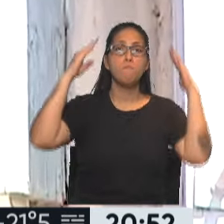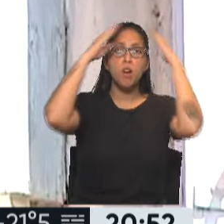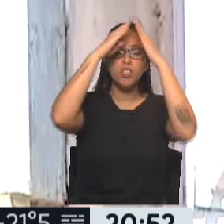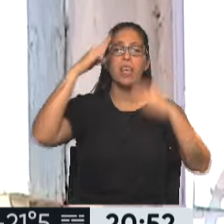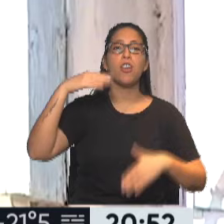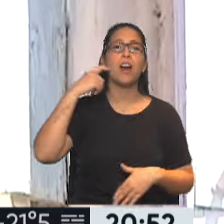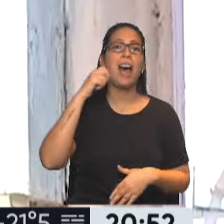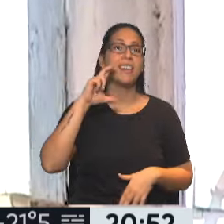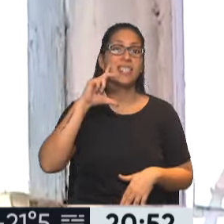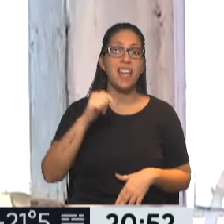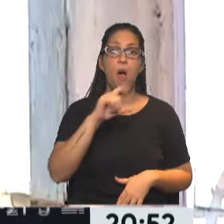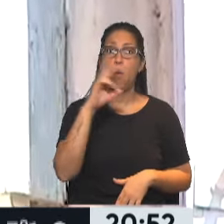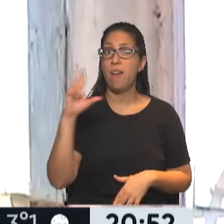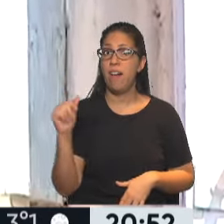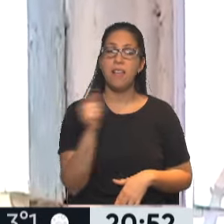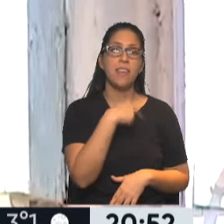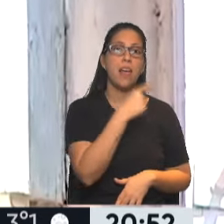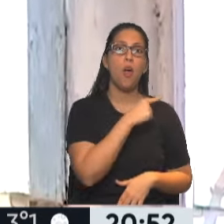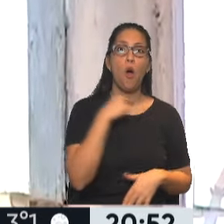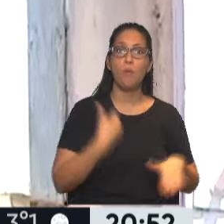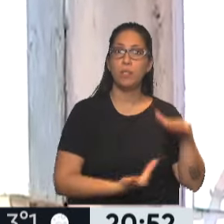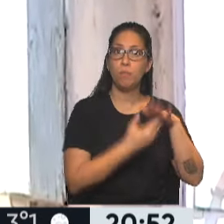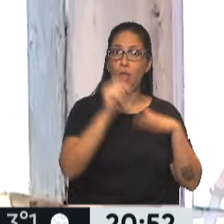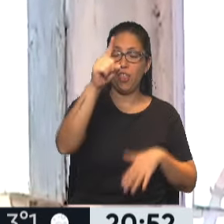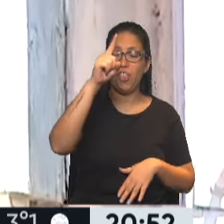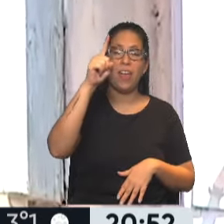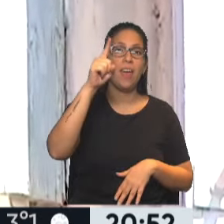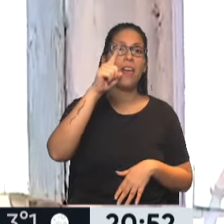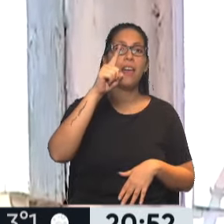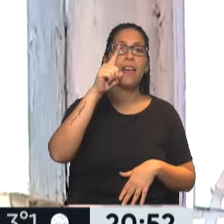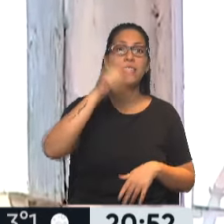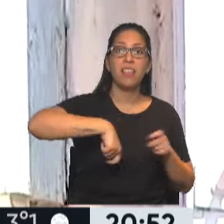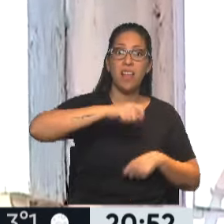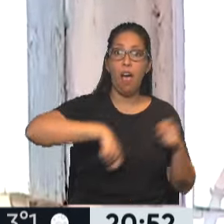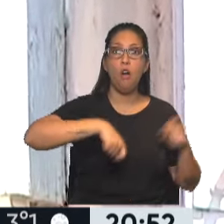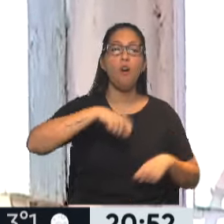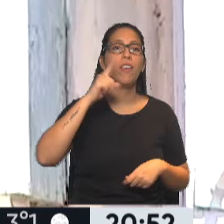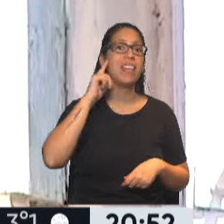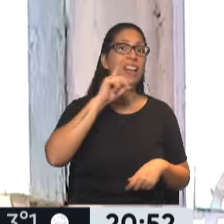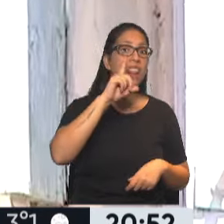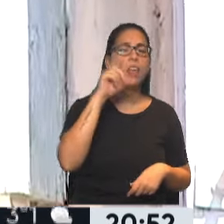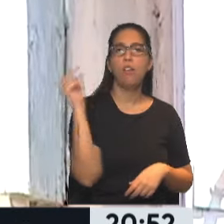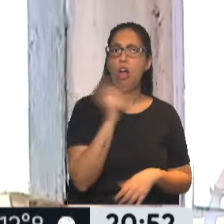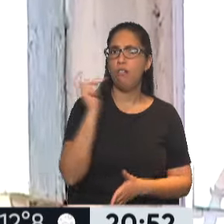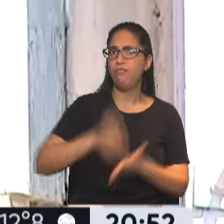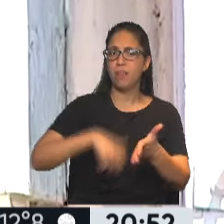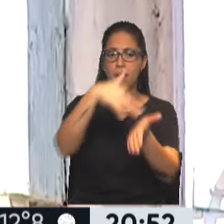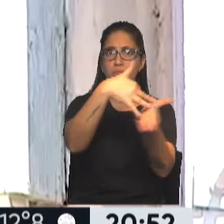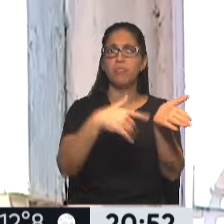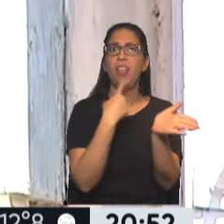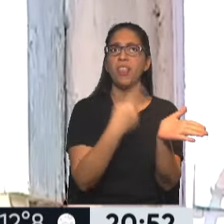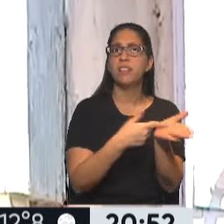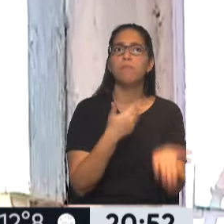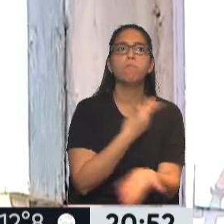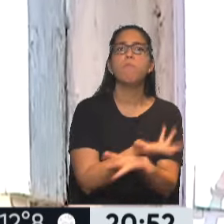Ignacio García Cuerva, y el obispo de Santiago del Estero, Monseñor Vicente Bocalic Iglic, se dirigen a todo el pueblo de